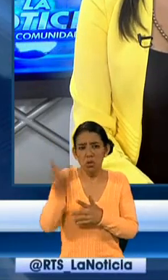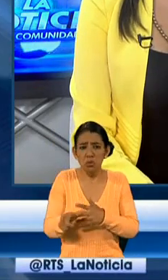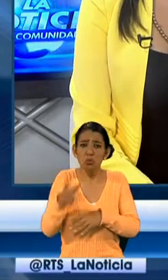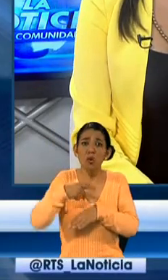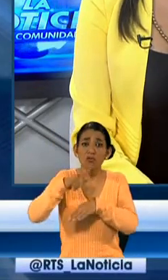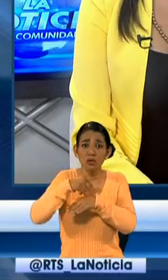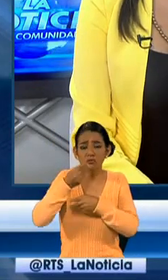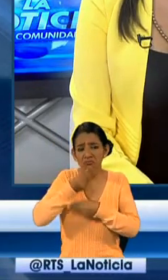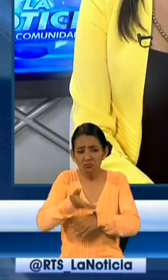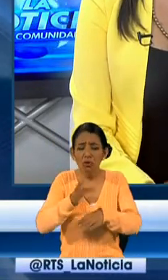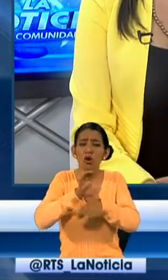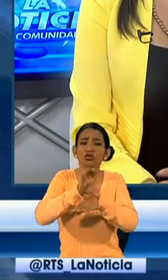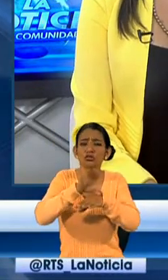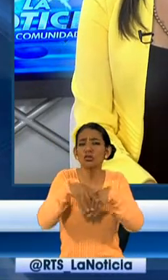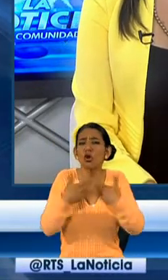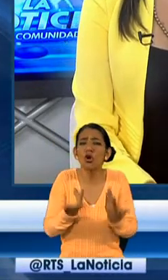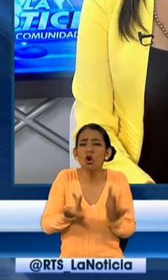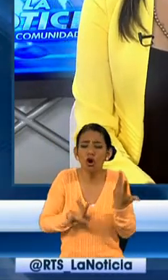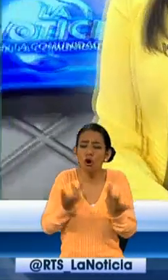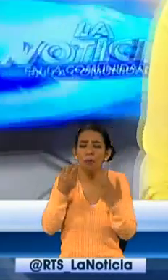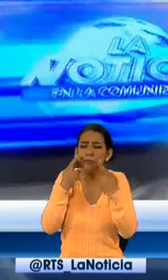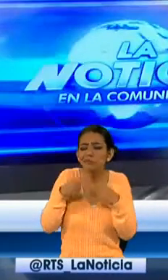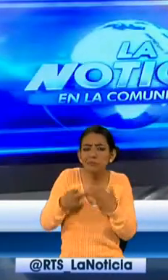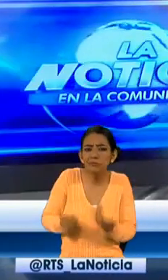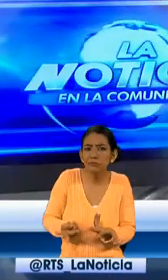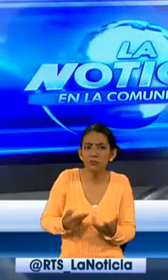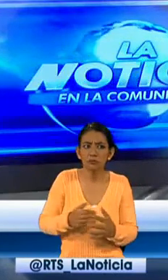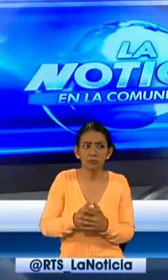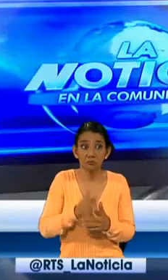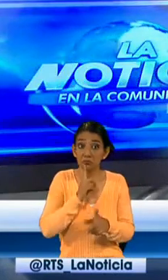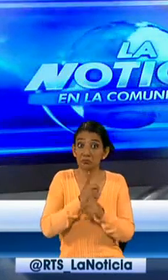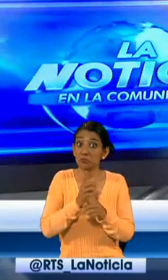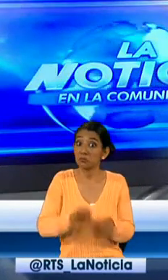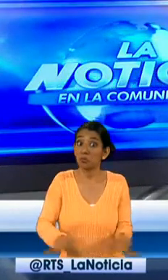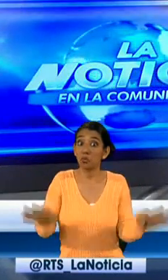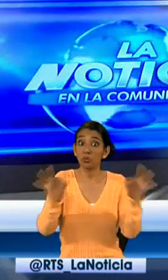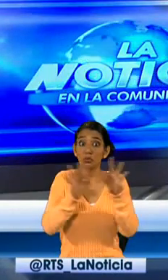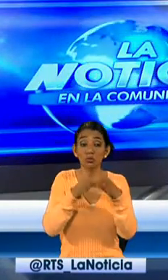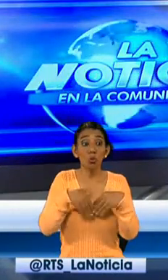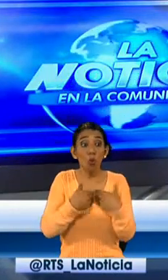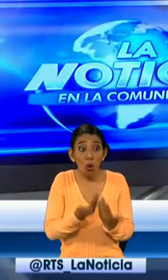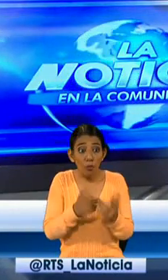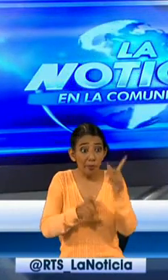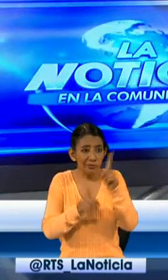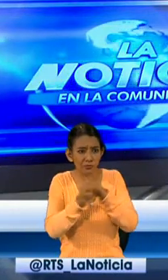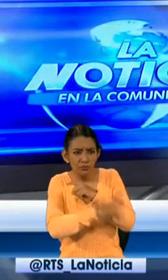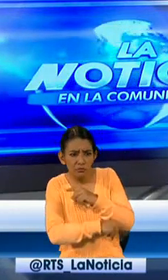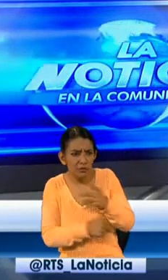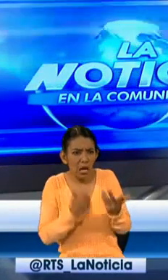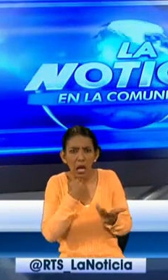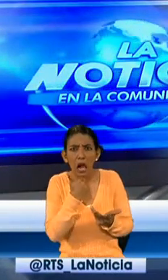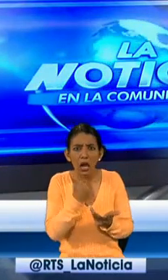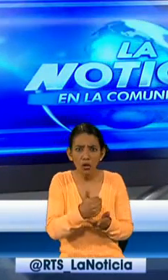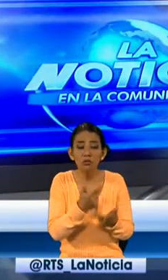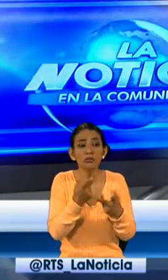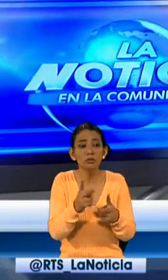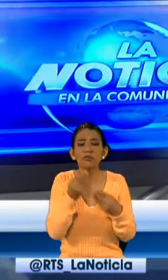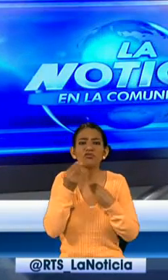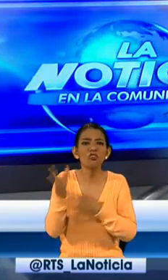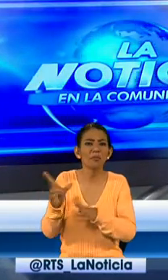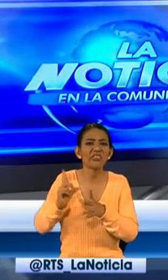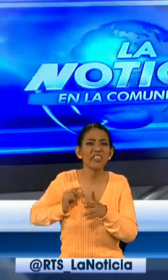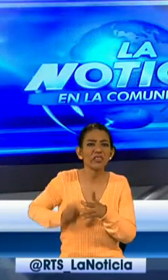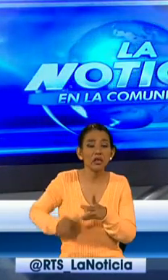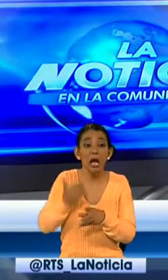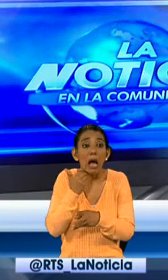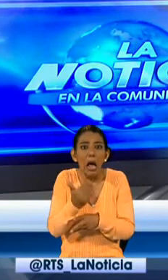saber reconocer. Ali. Así es, mi querido Robert. Es que es importante saber reconocer a los delincuentes y brindar información detallada al momento